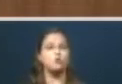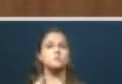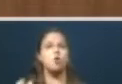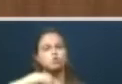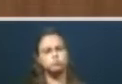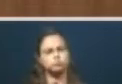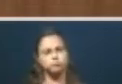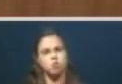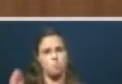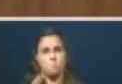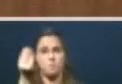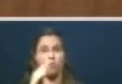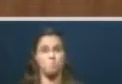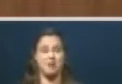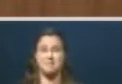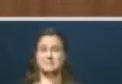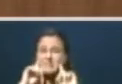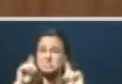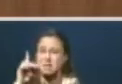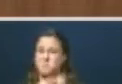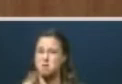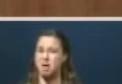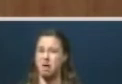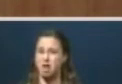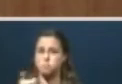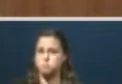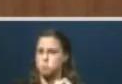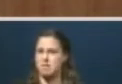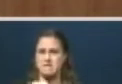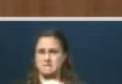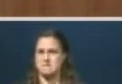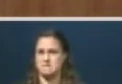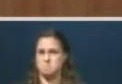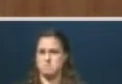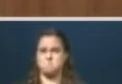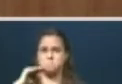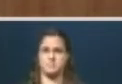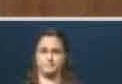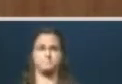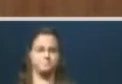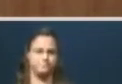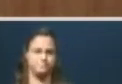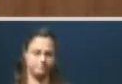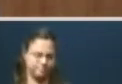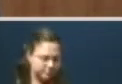y garantizar que todos esos casos graves sean intervenidos sin que se supere dicho plazo